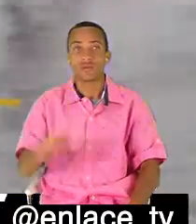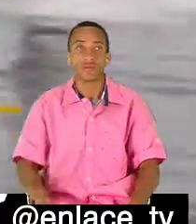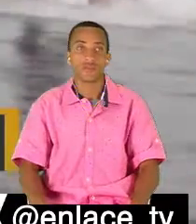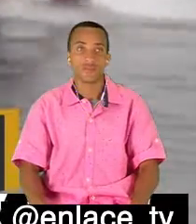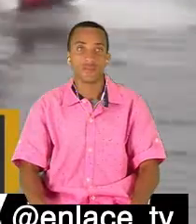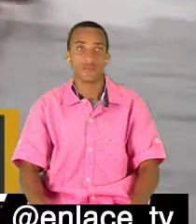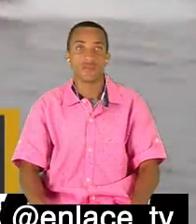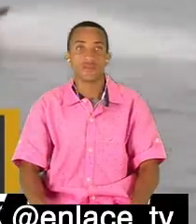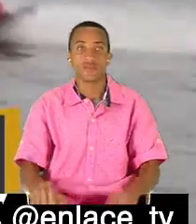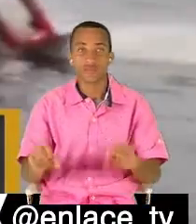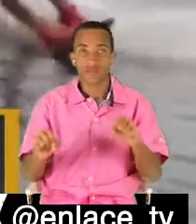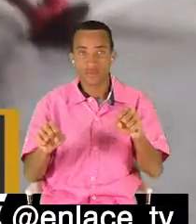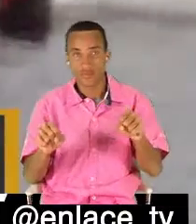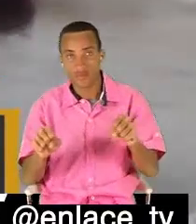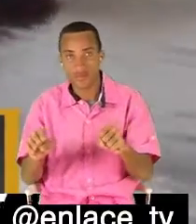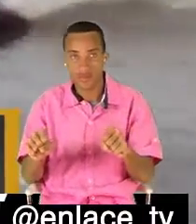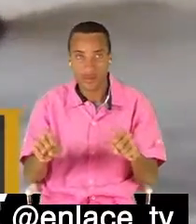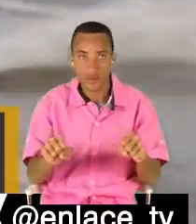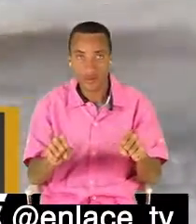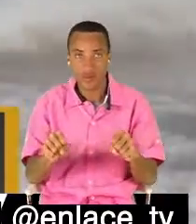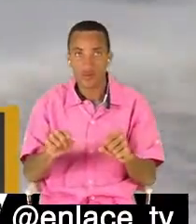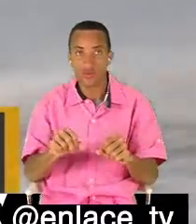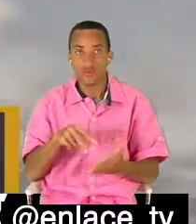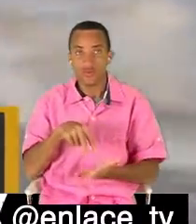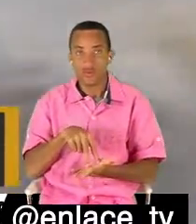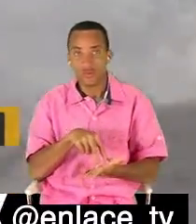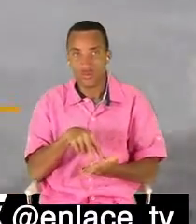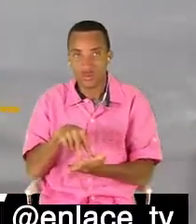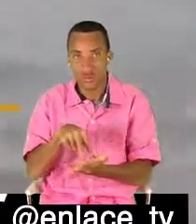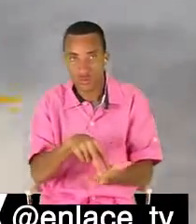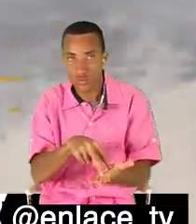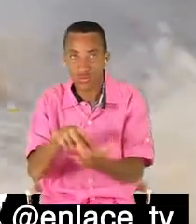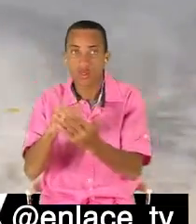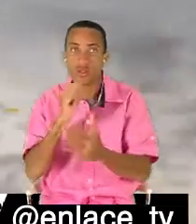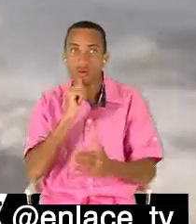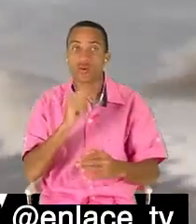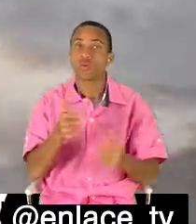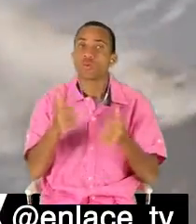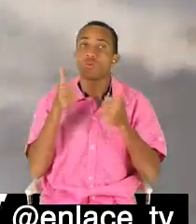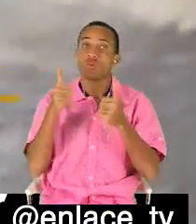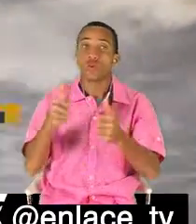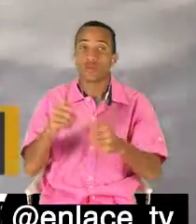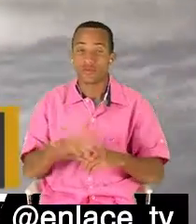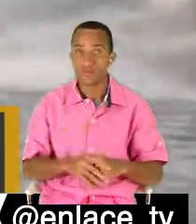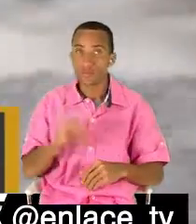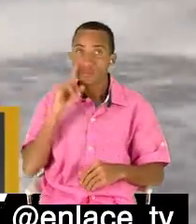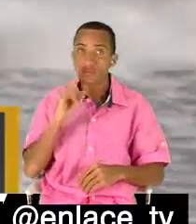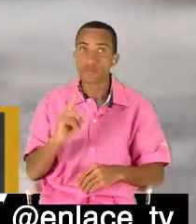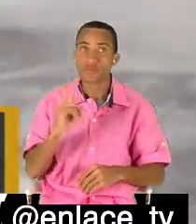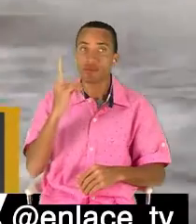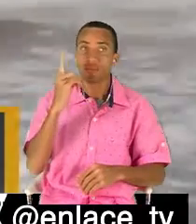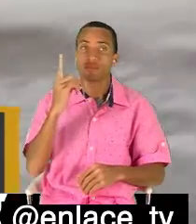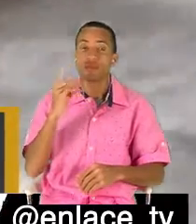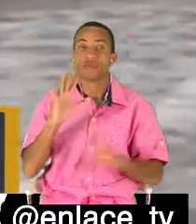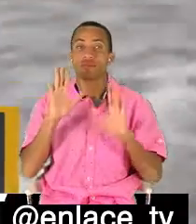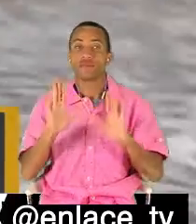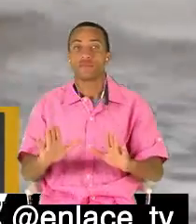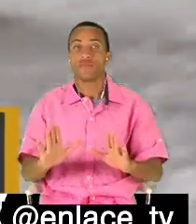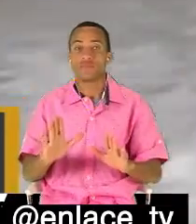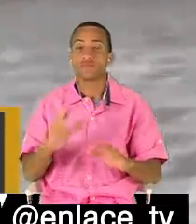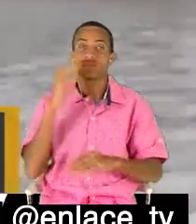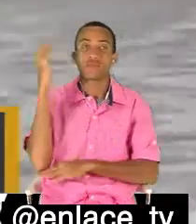El wakeboard sigue brindándole alegrías a Juan José Rueda López y a su familia. En la primera parada del circuito colombiano desarrollado